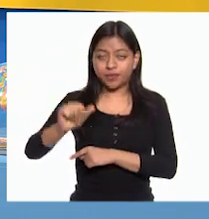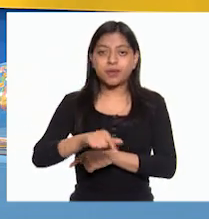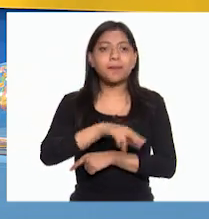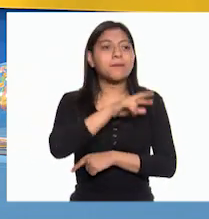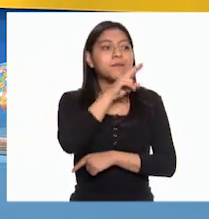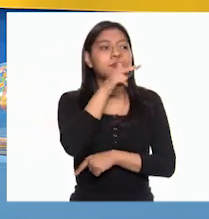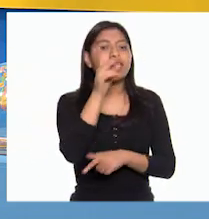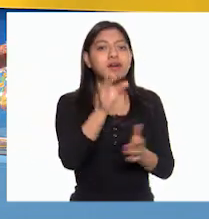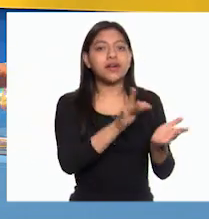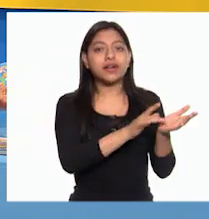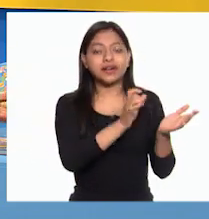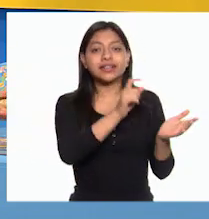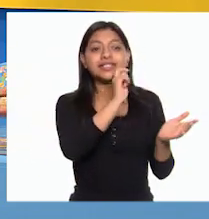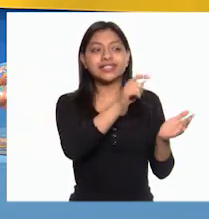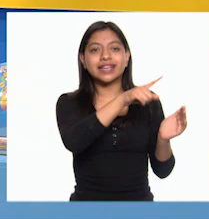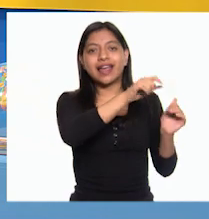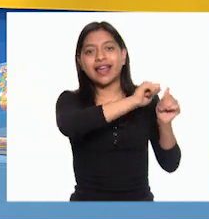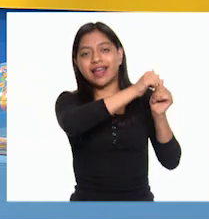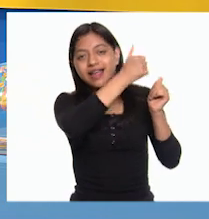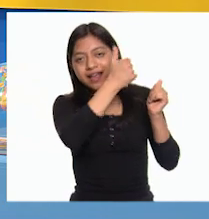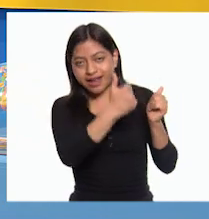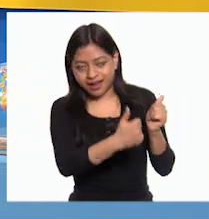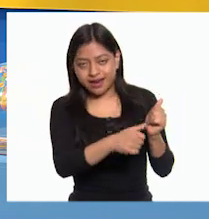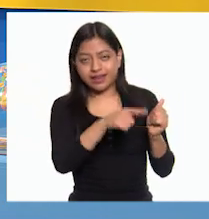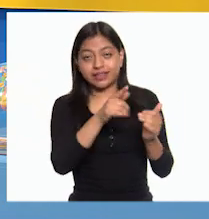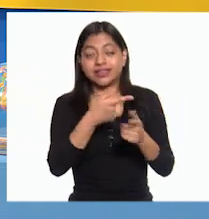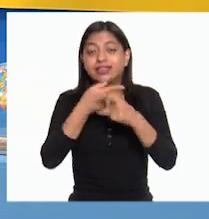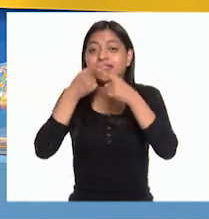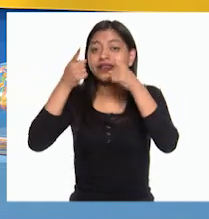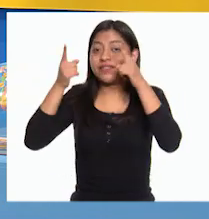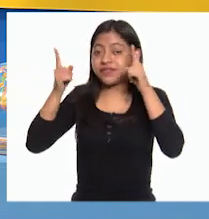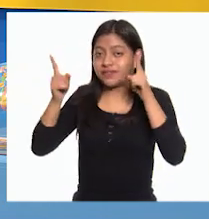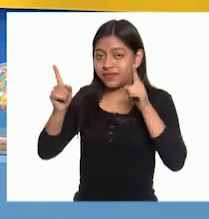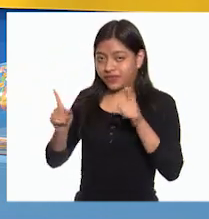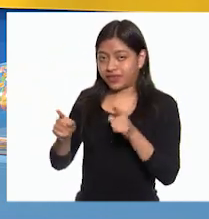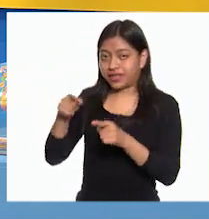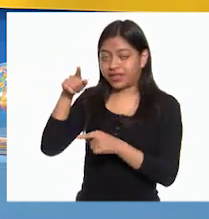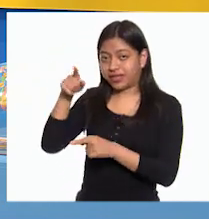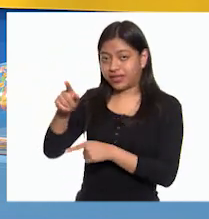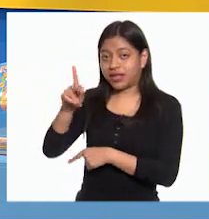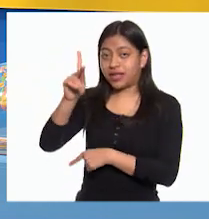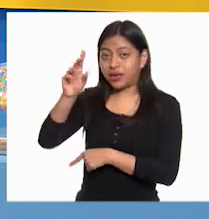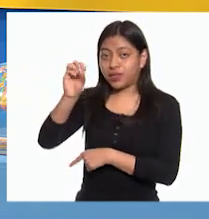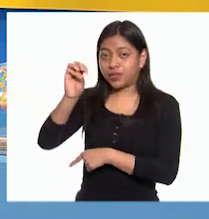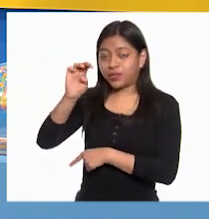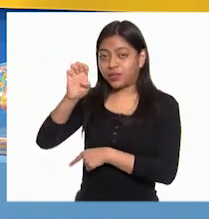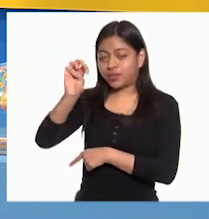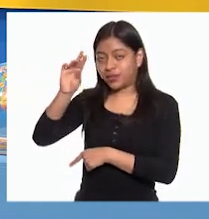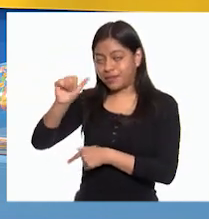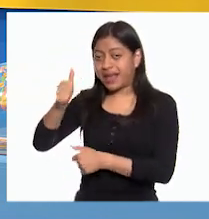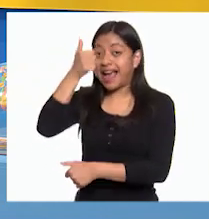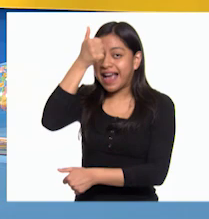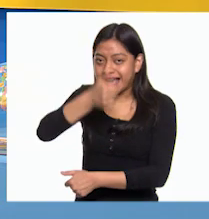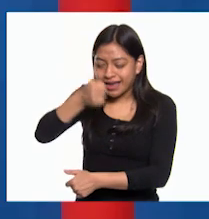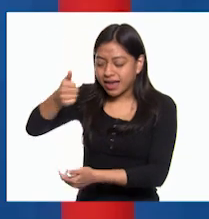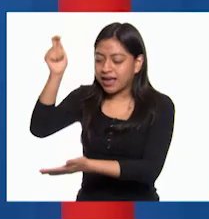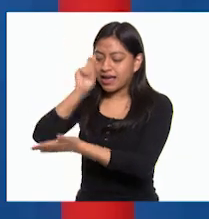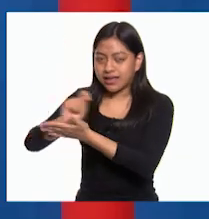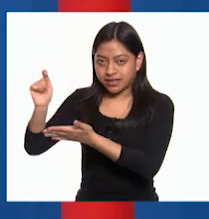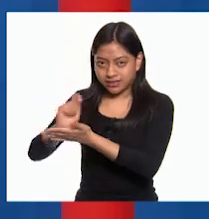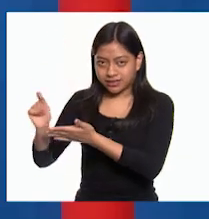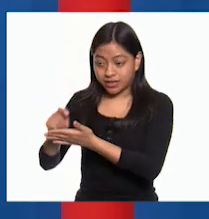hacer referencia al género literario y poema para cada uno de los textos de dicho género.